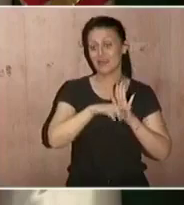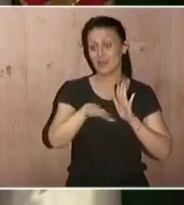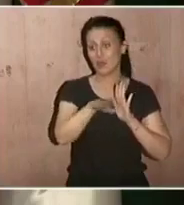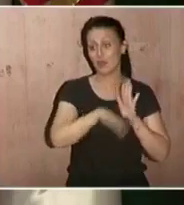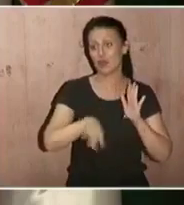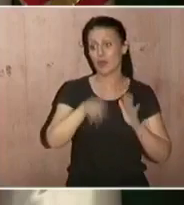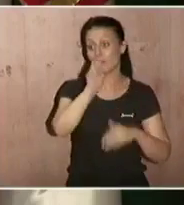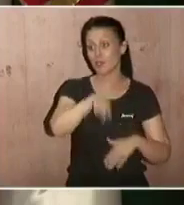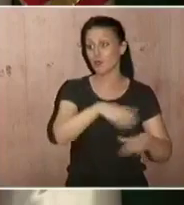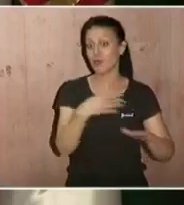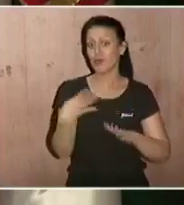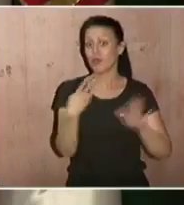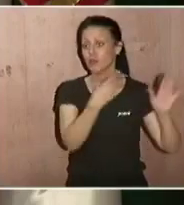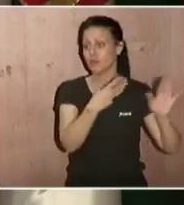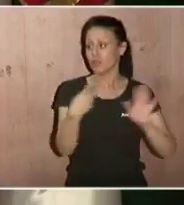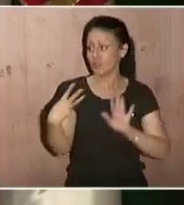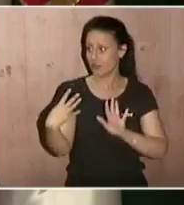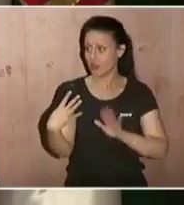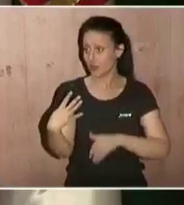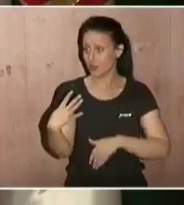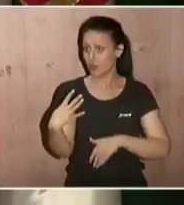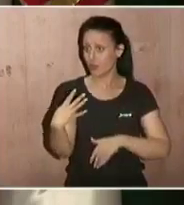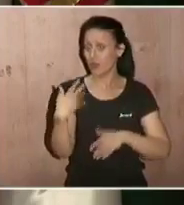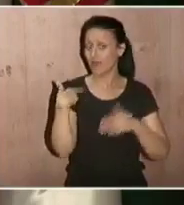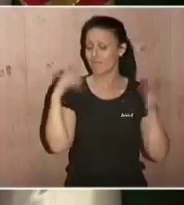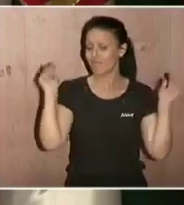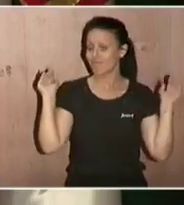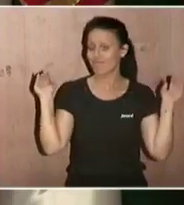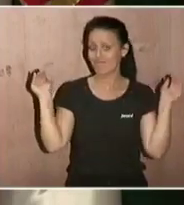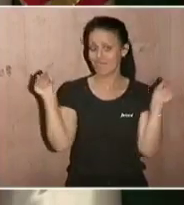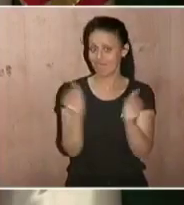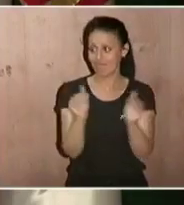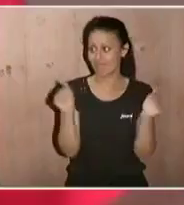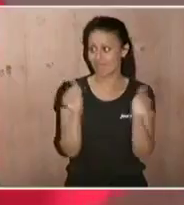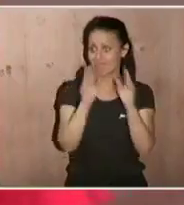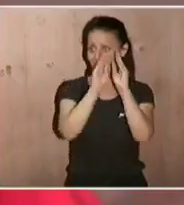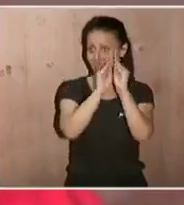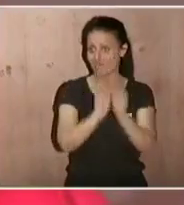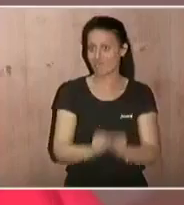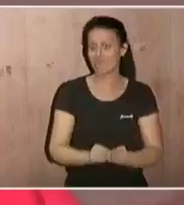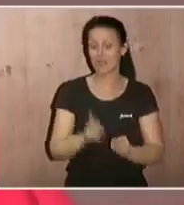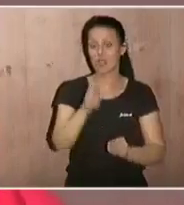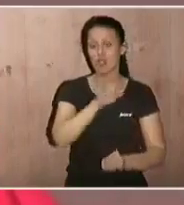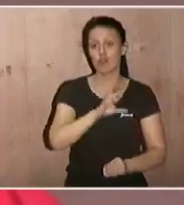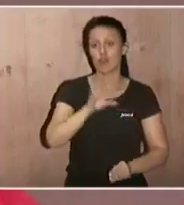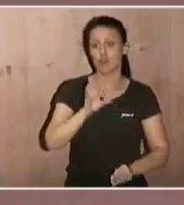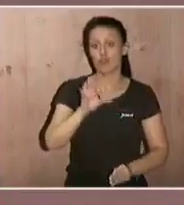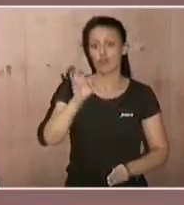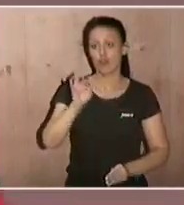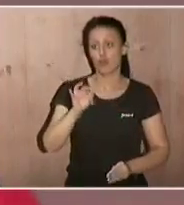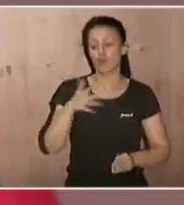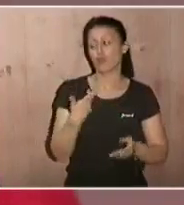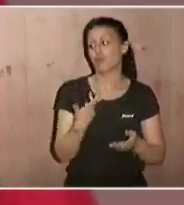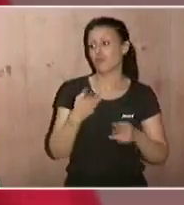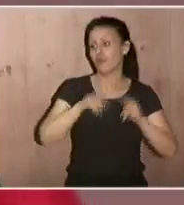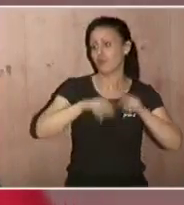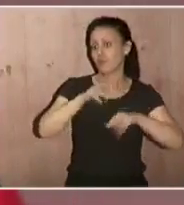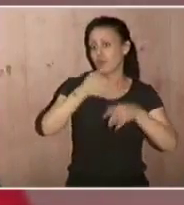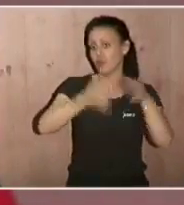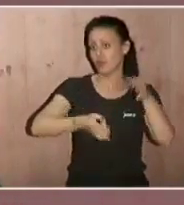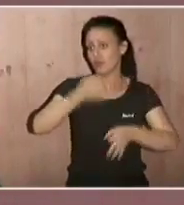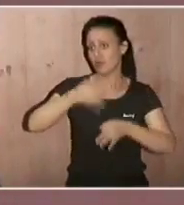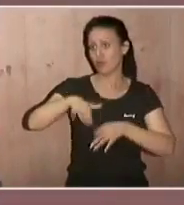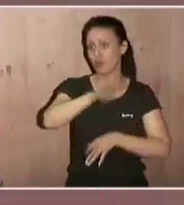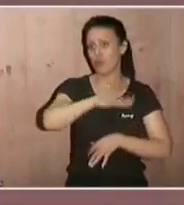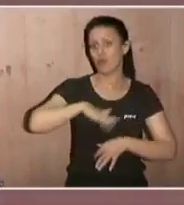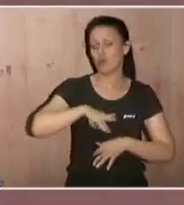la atención en el 86 estaba centrada, en la elaboración del ROF, del Reglamento de Organización, Funcionamiento y Régimen Jurídico de las Corporaciones Locales,